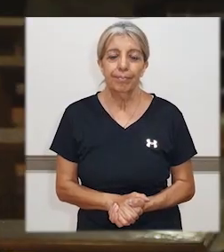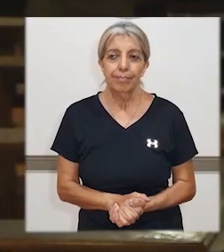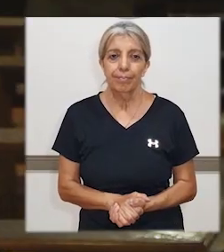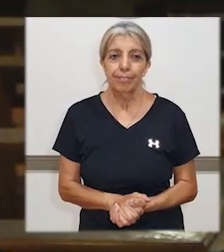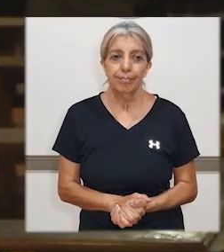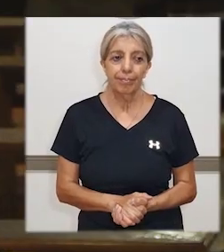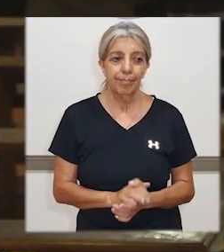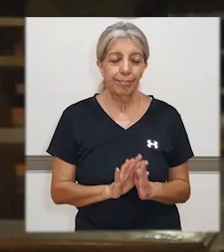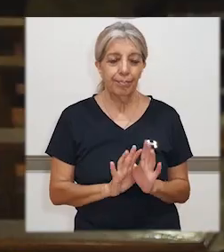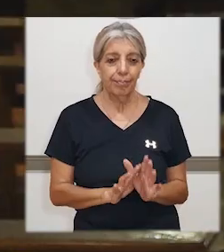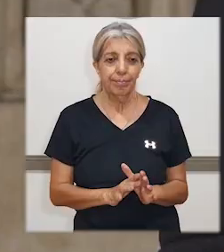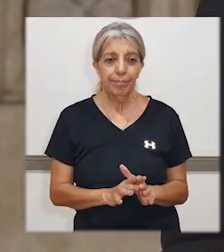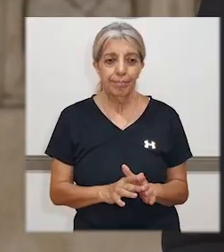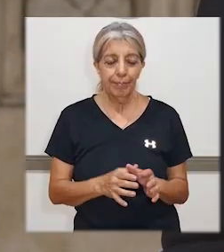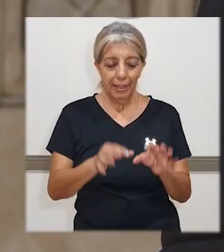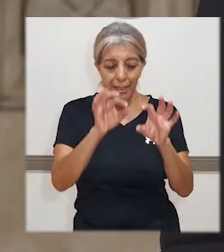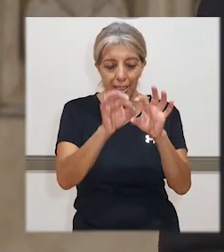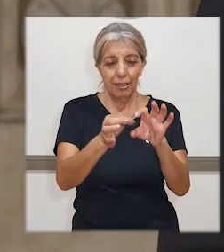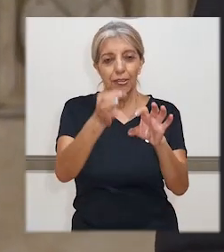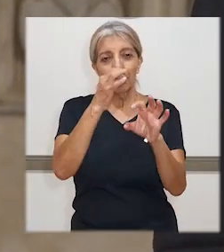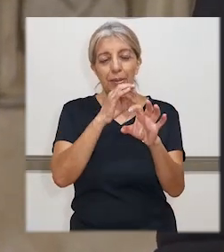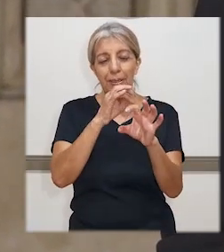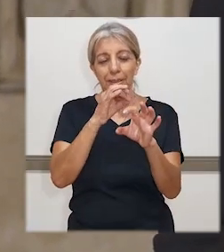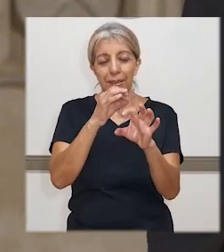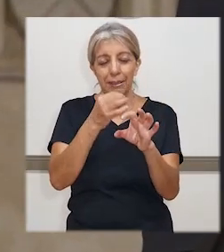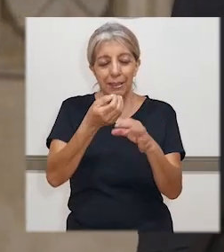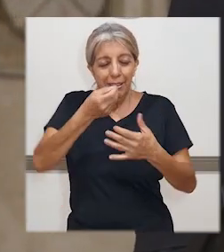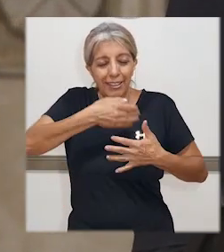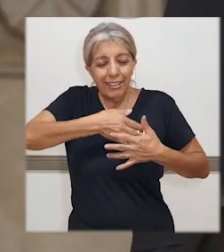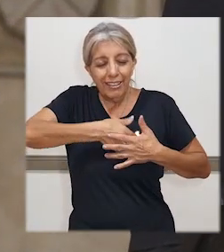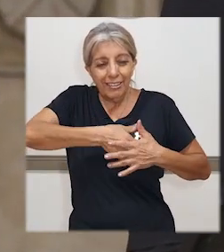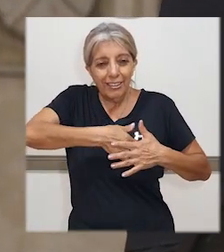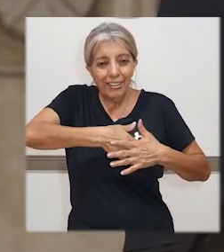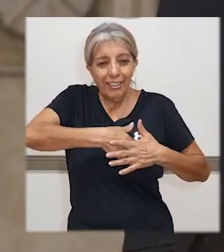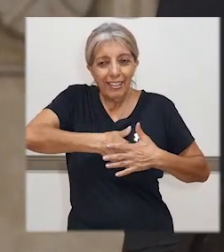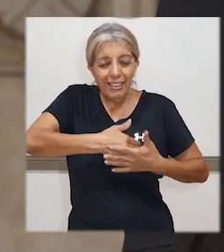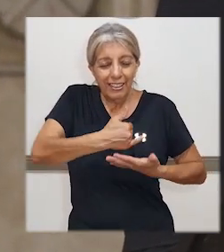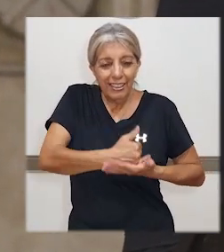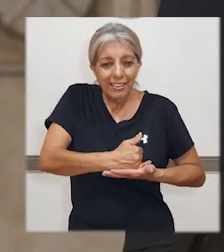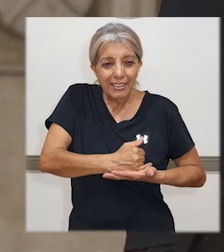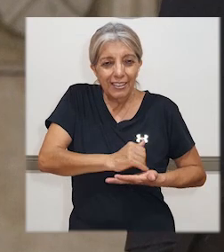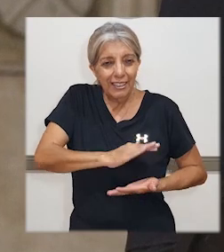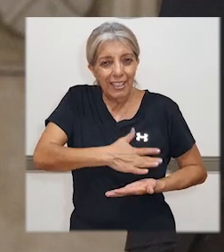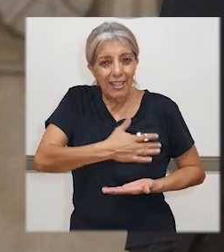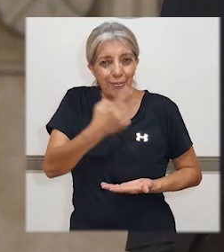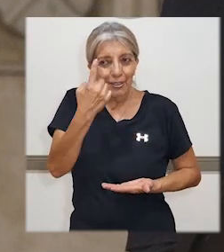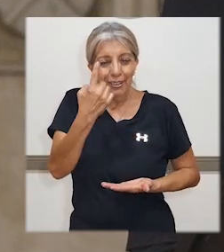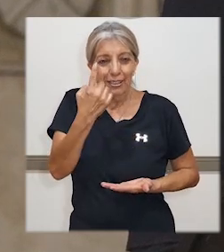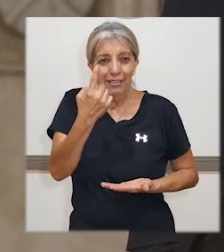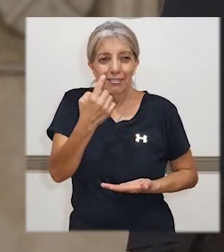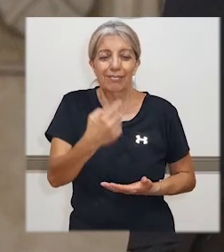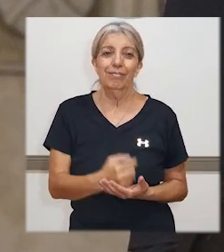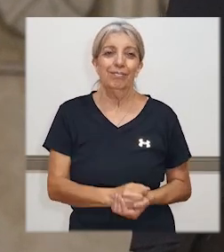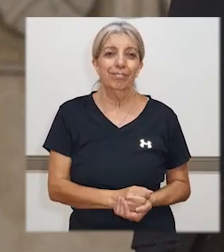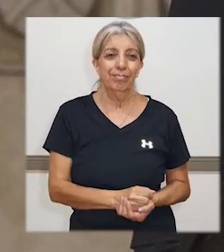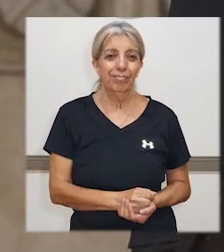En la Eucaristía, Jesús nos llama a vivir y experimentar su amor en nuestras vidas. Con el corazón lleno